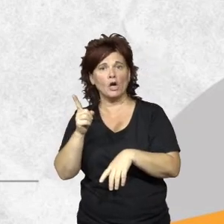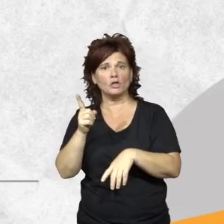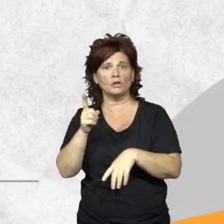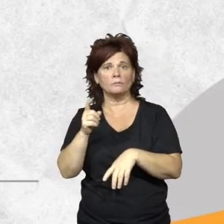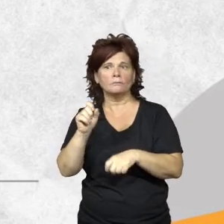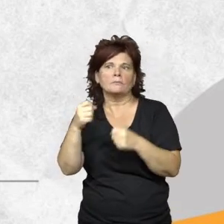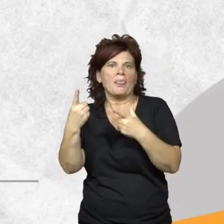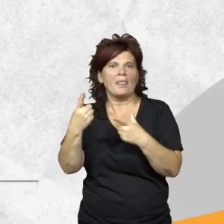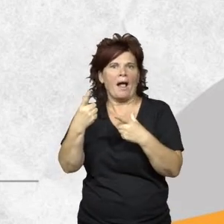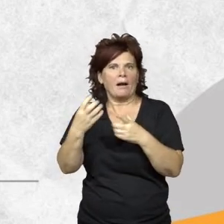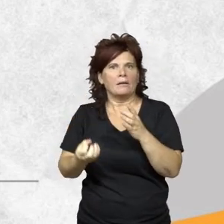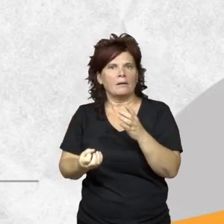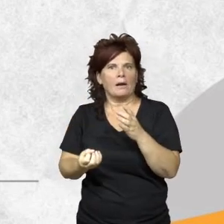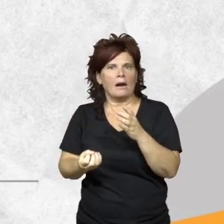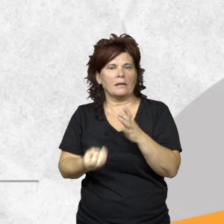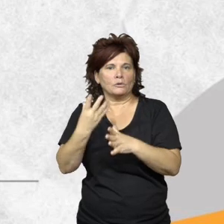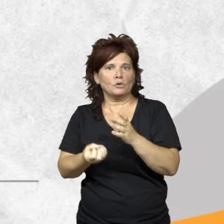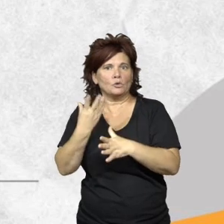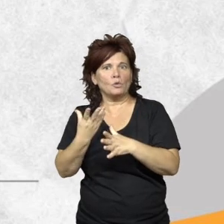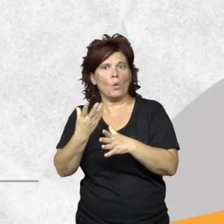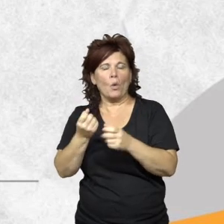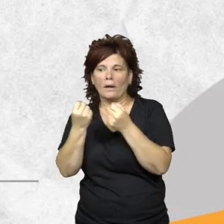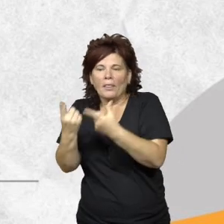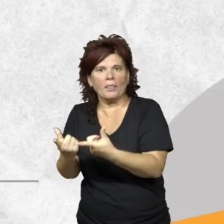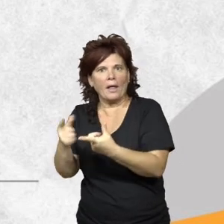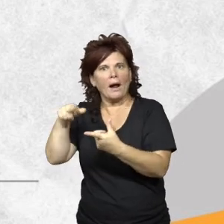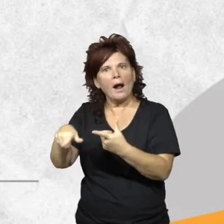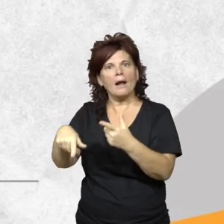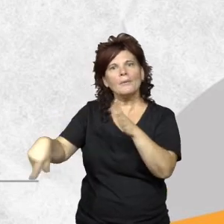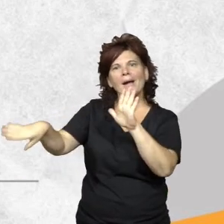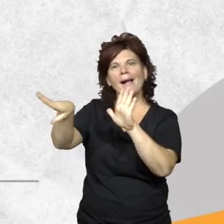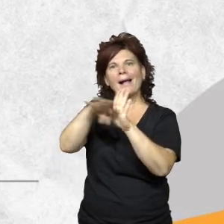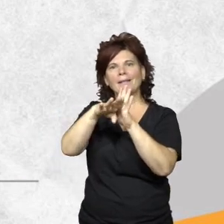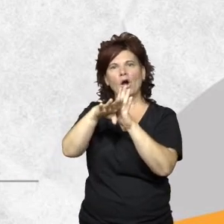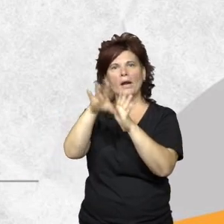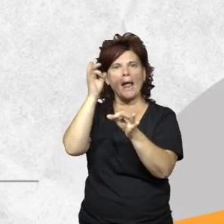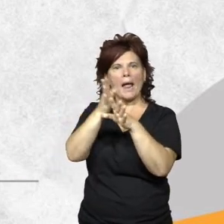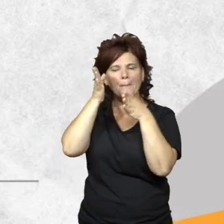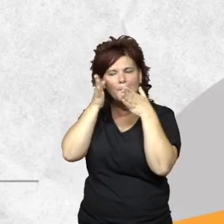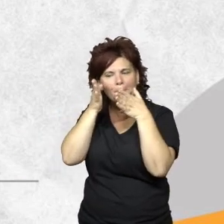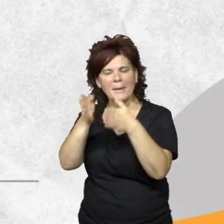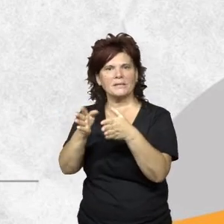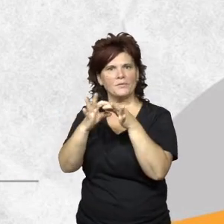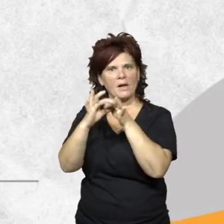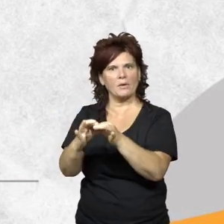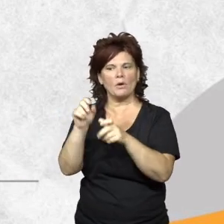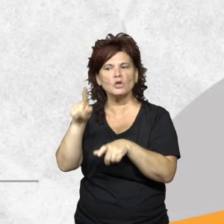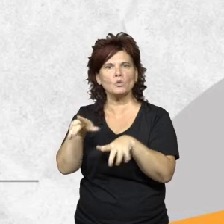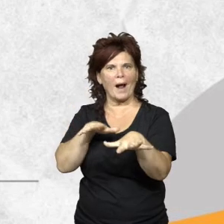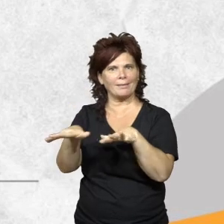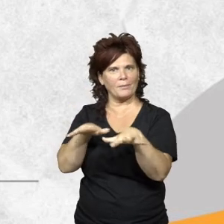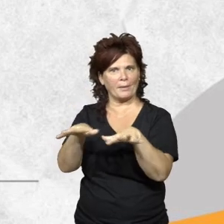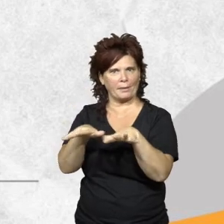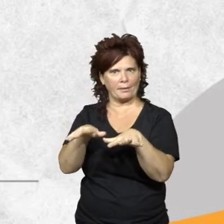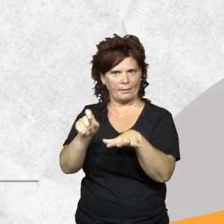generador, según su complejidad y la cantidad de residuos que genera, tiene una categoría específica. Estas industrias que yo les